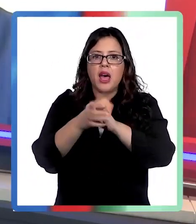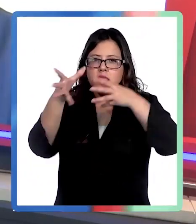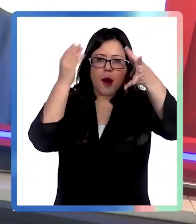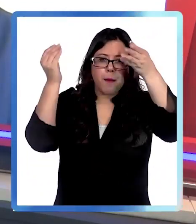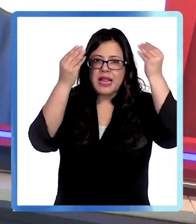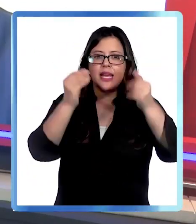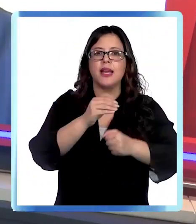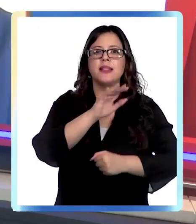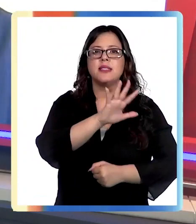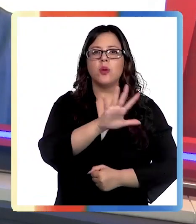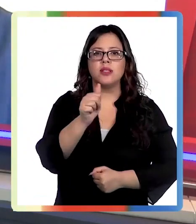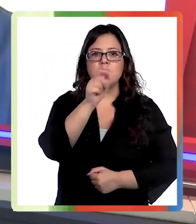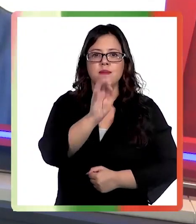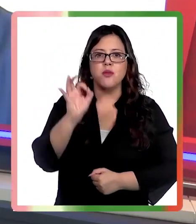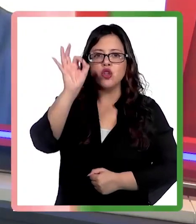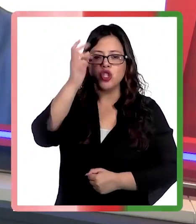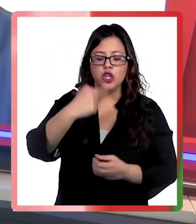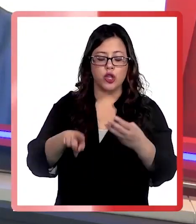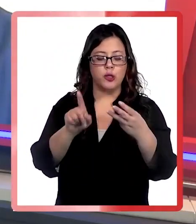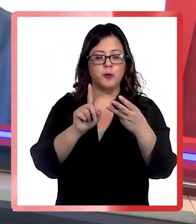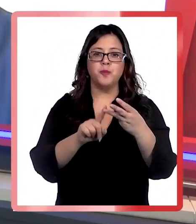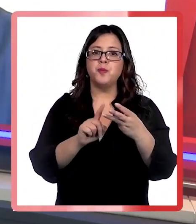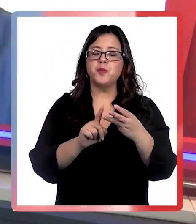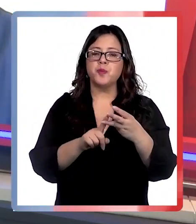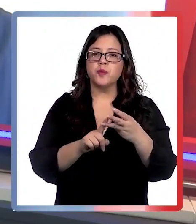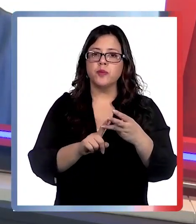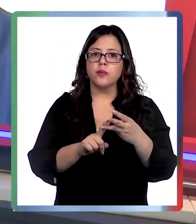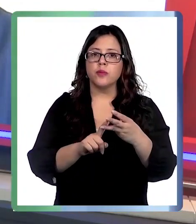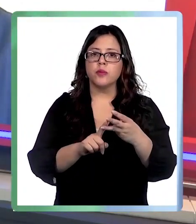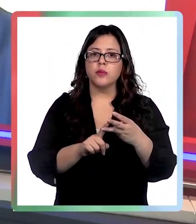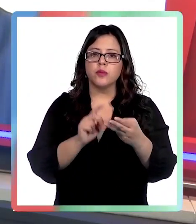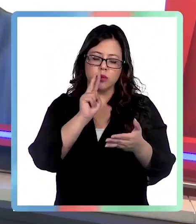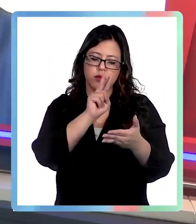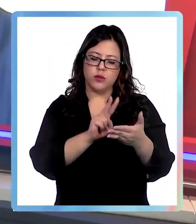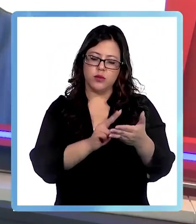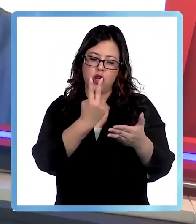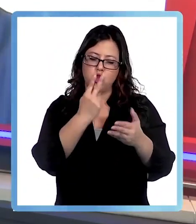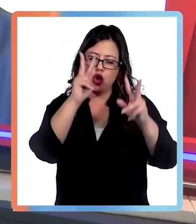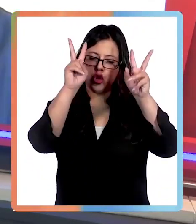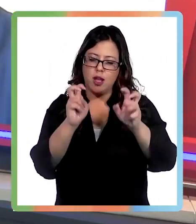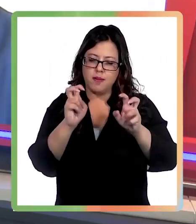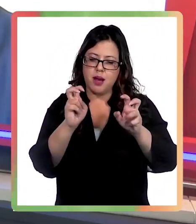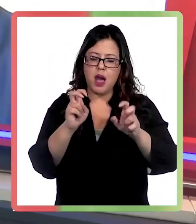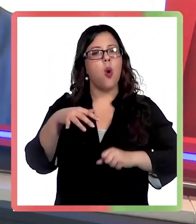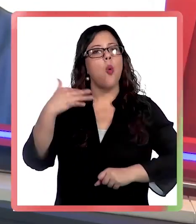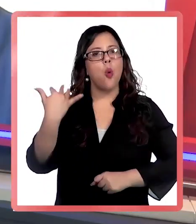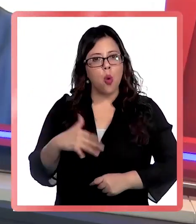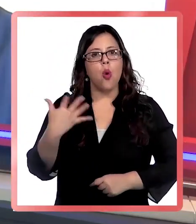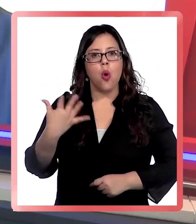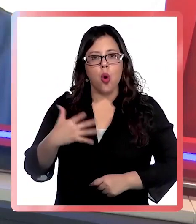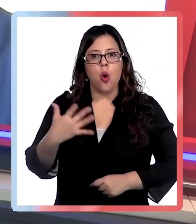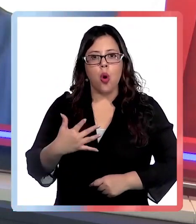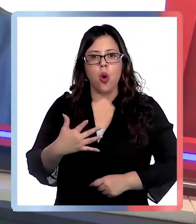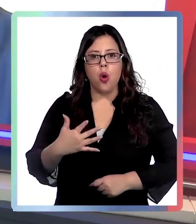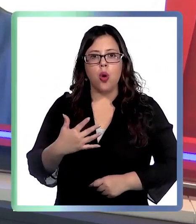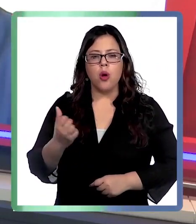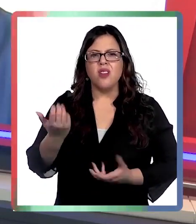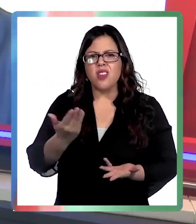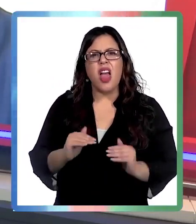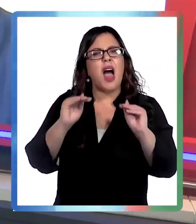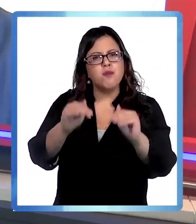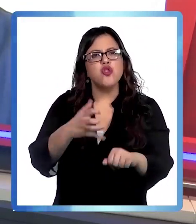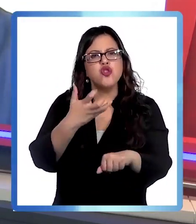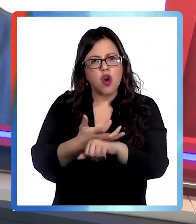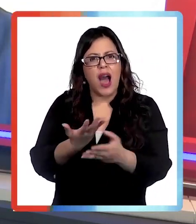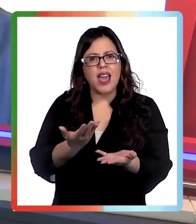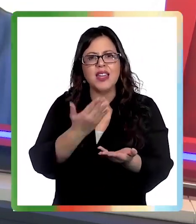de conocimientos, 56%. Ahí hay dos aspectos que me parecen tremendamente trascendentales. ¿Y cuánto apoyo reciben